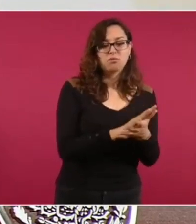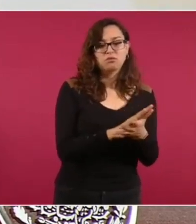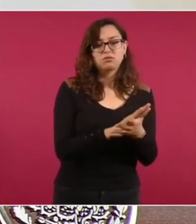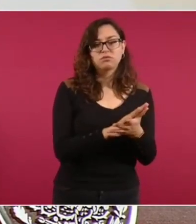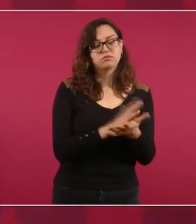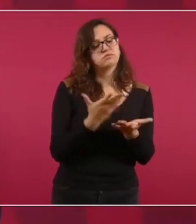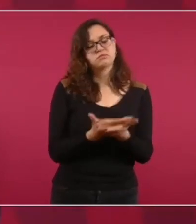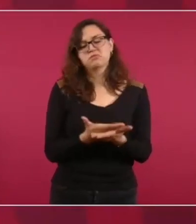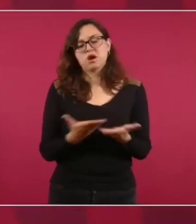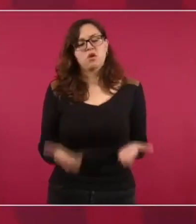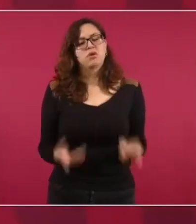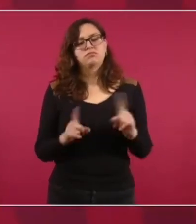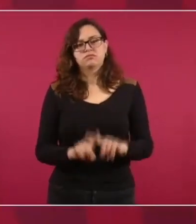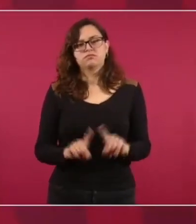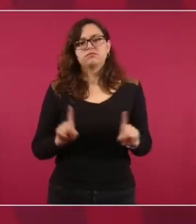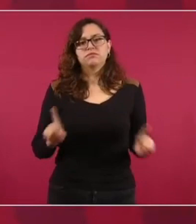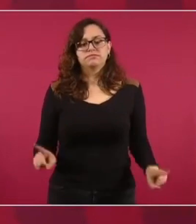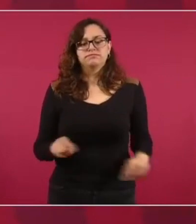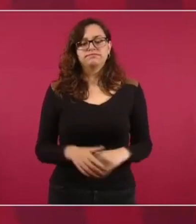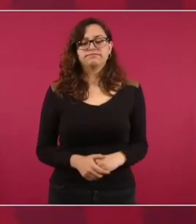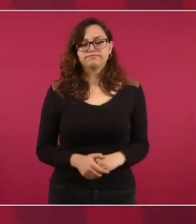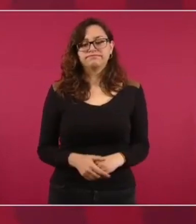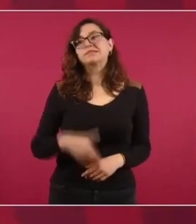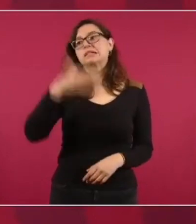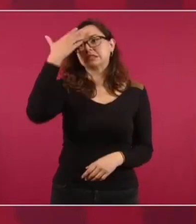Parezco disco rayado, pero